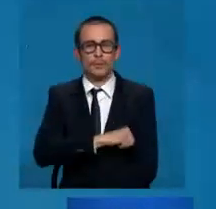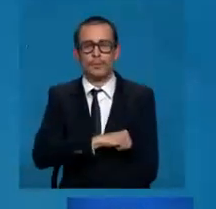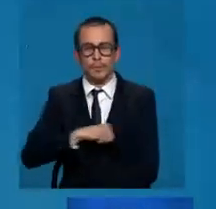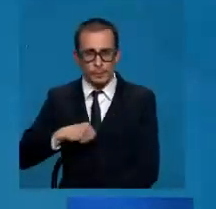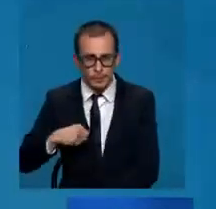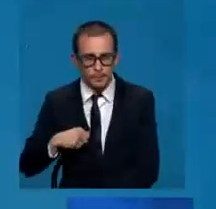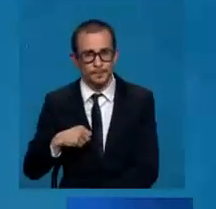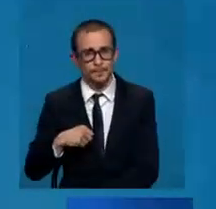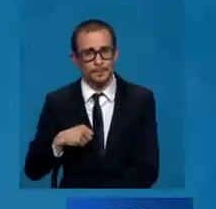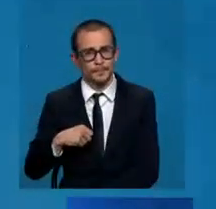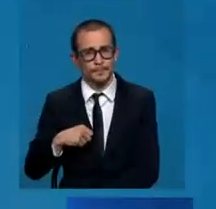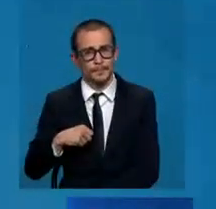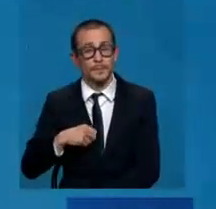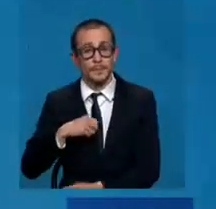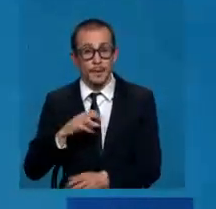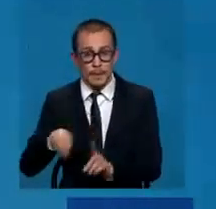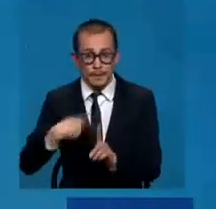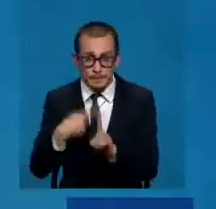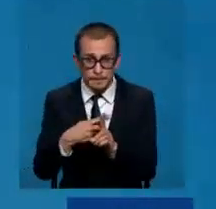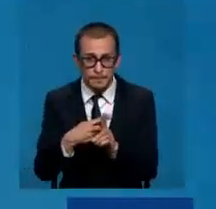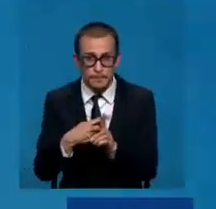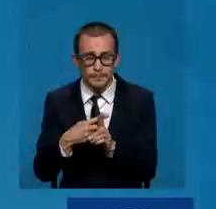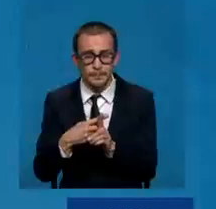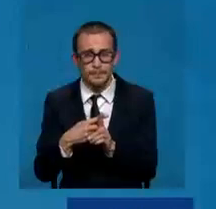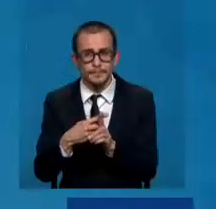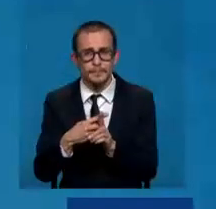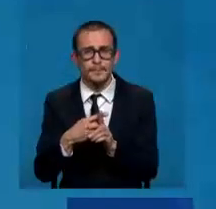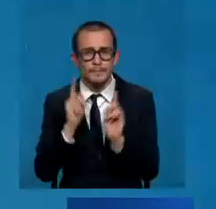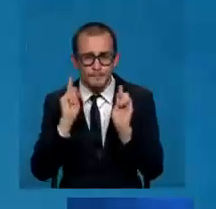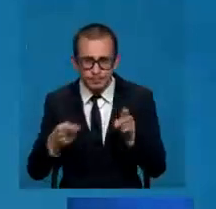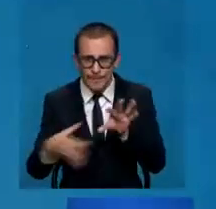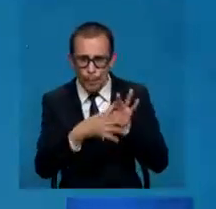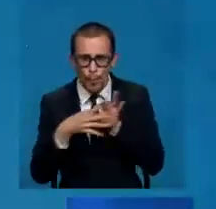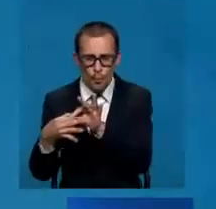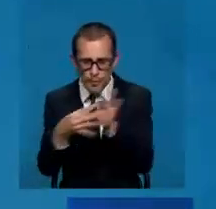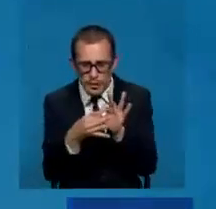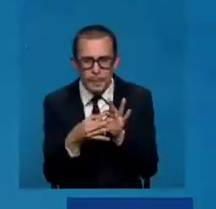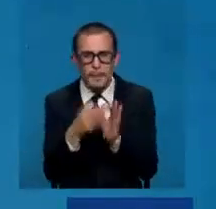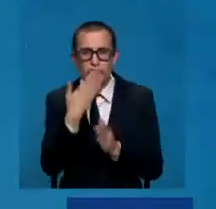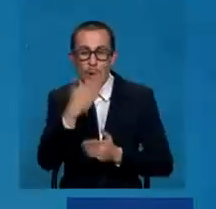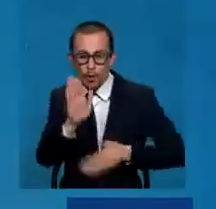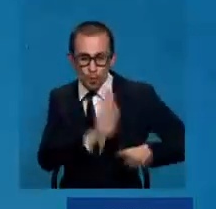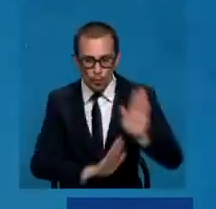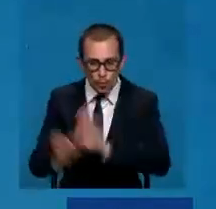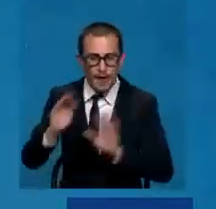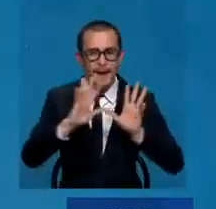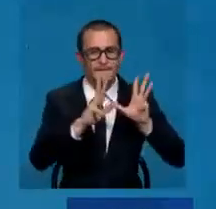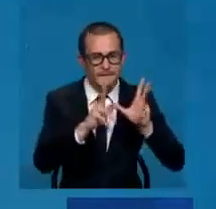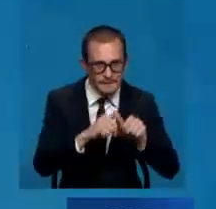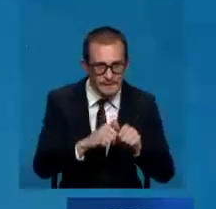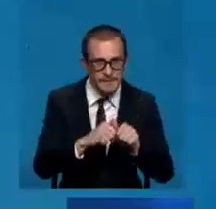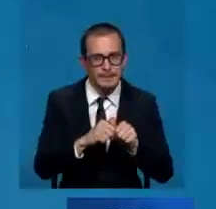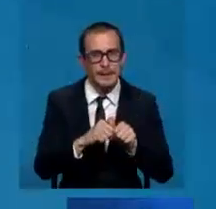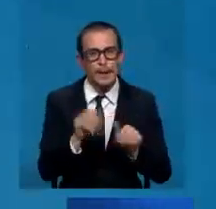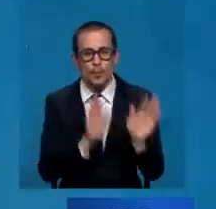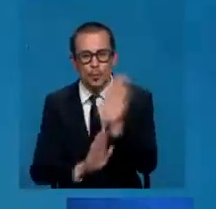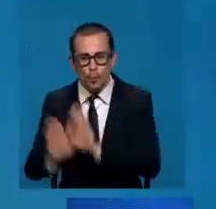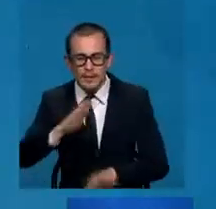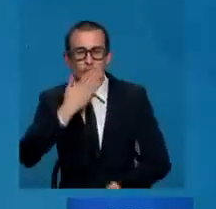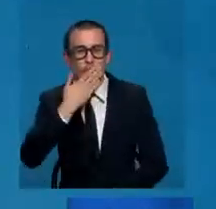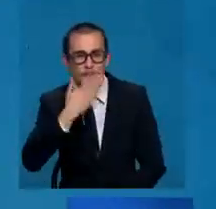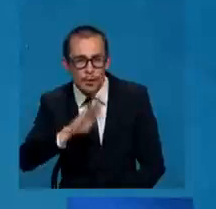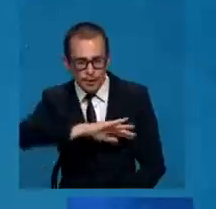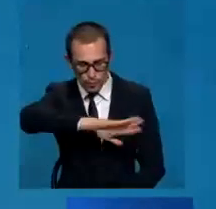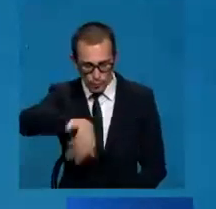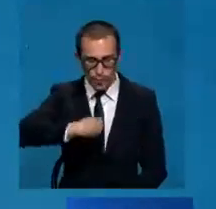orgullosos. Y además, tenemos que unirnos para cuidar mejor a nuestras familias, para cuidar mejor